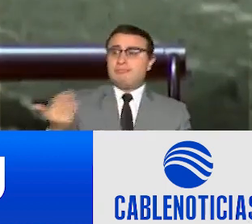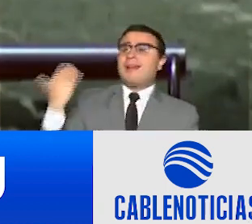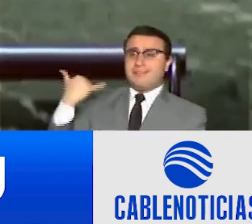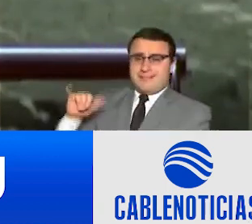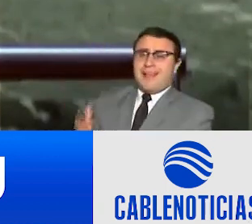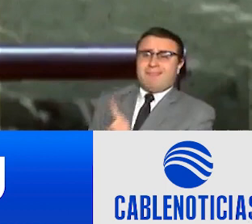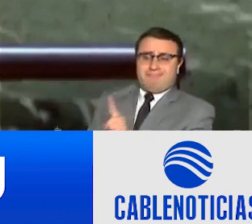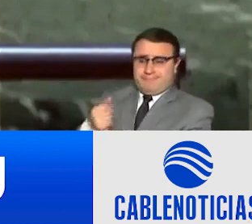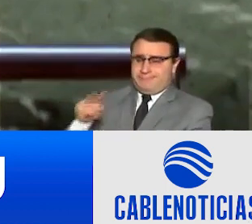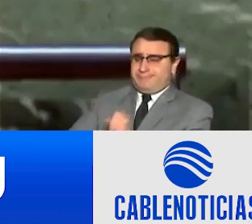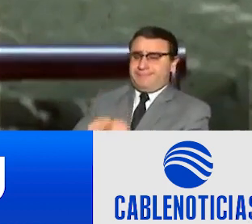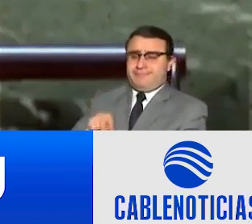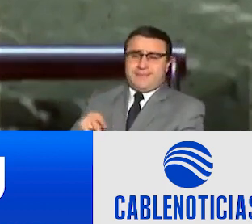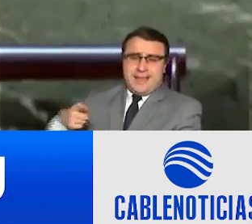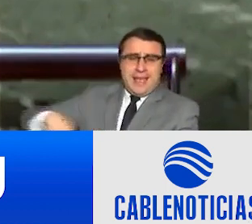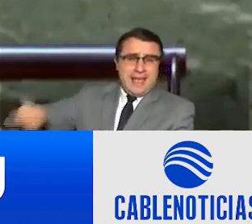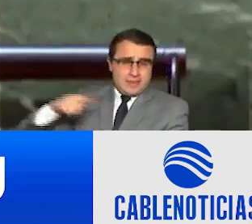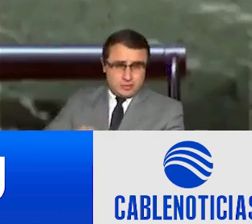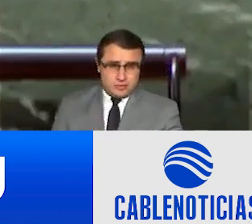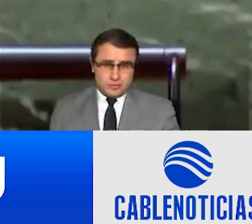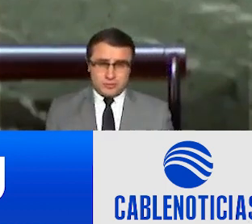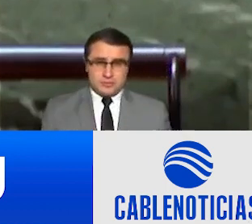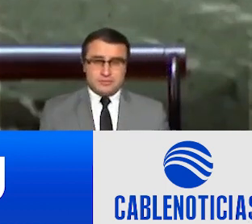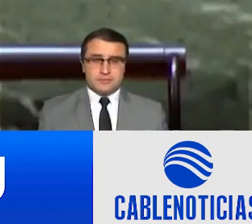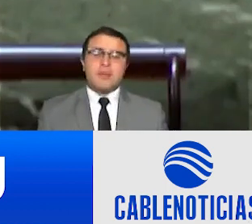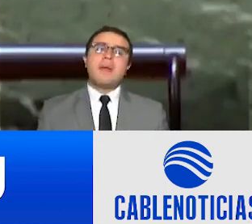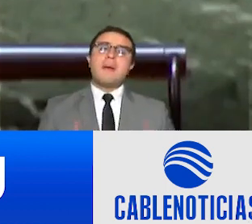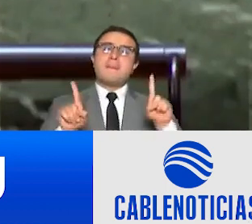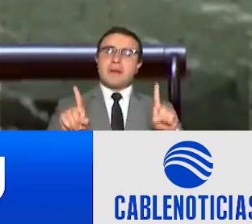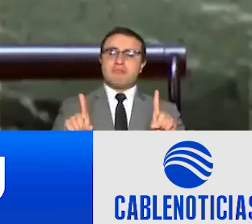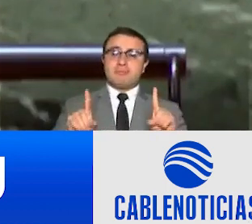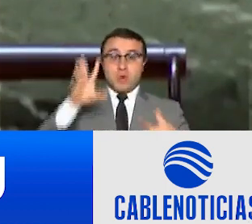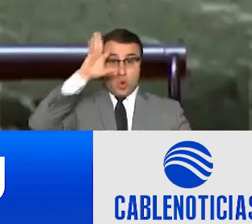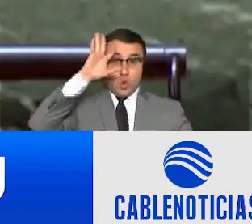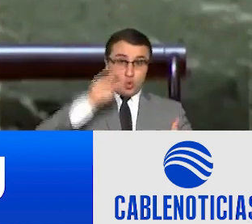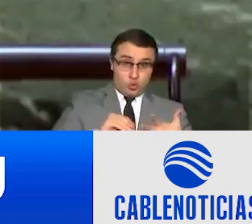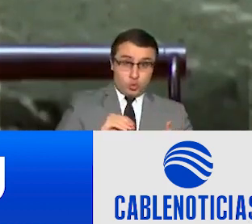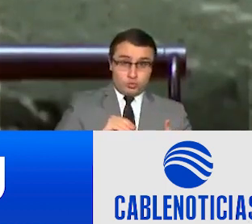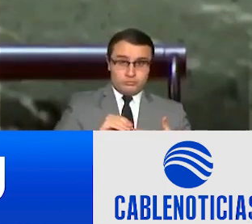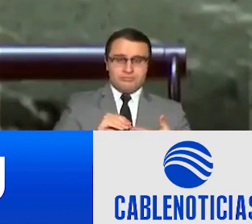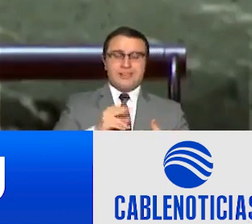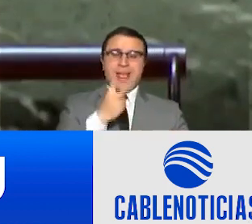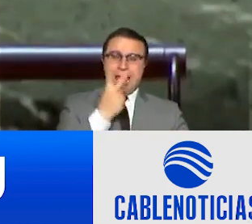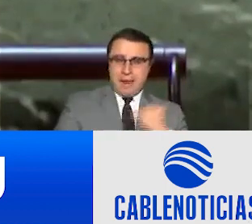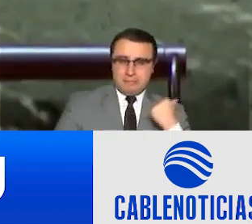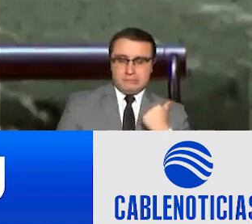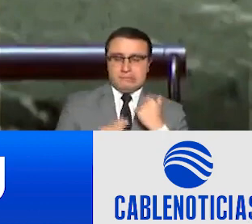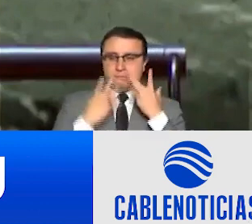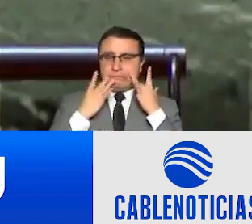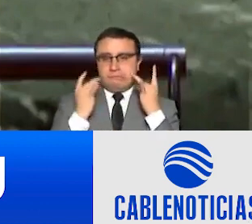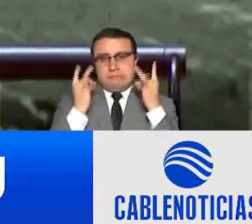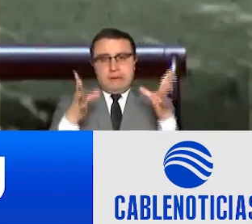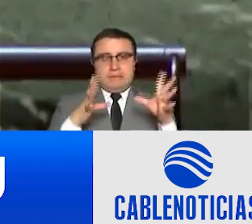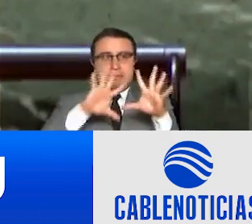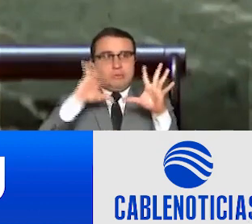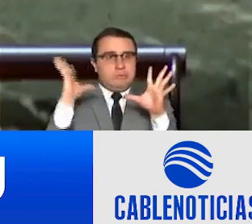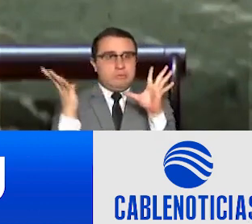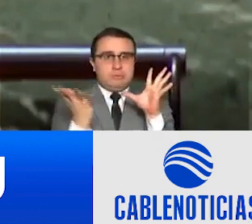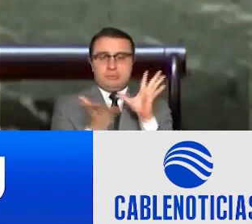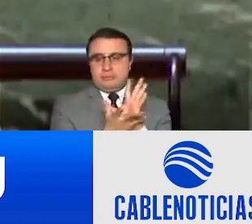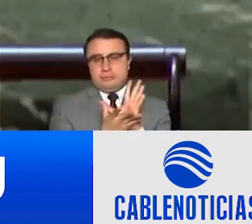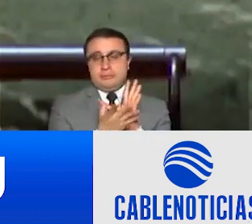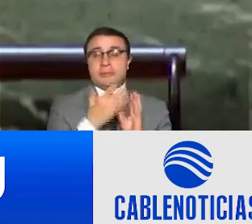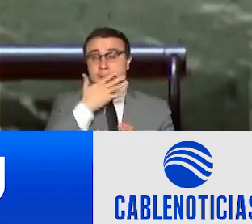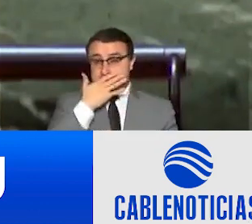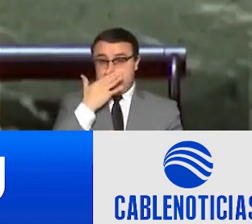El problema es que ambas conclusiones son absolutamente dramáticas para la existencia de la humanidad. Desde